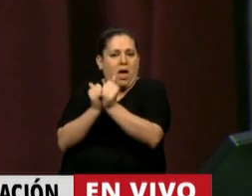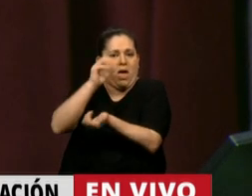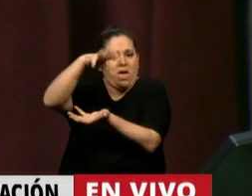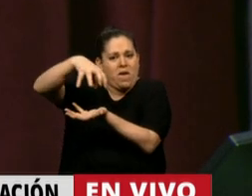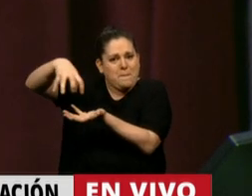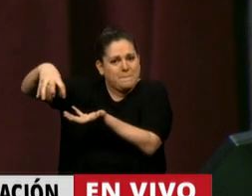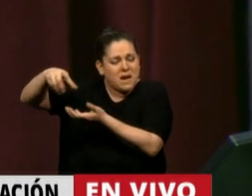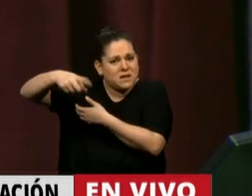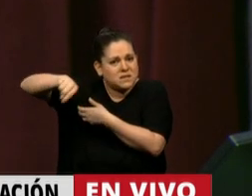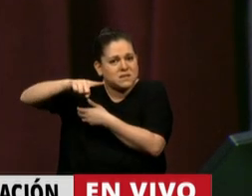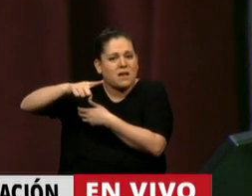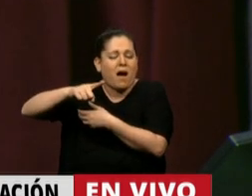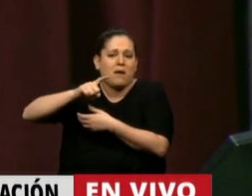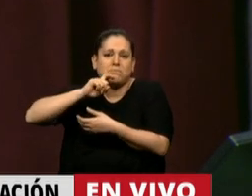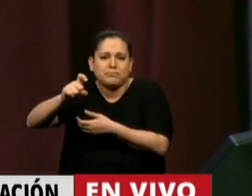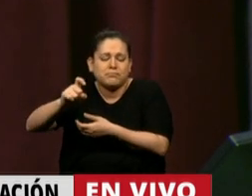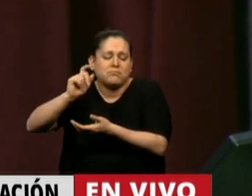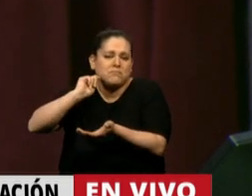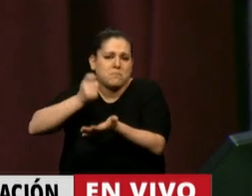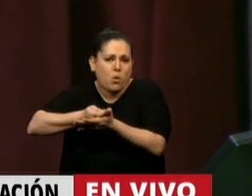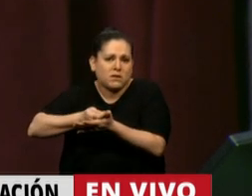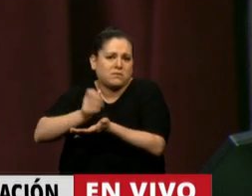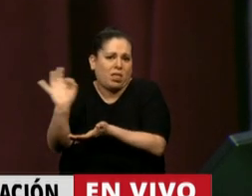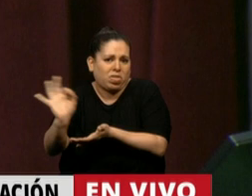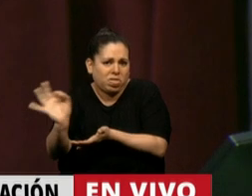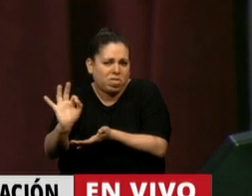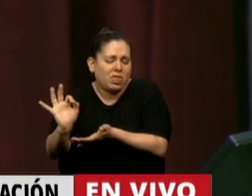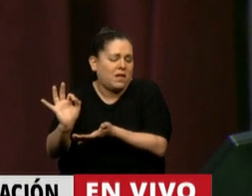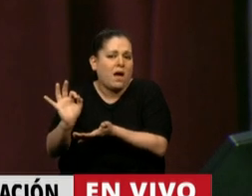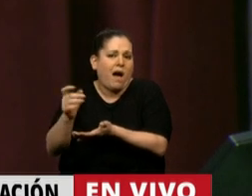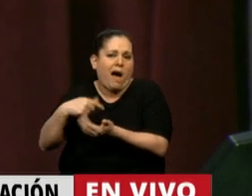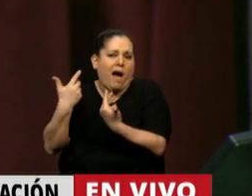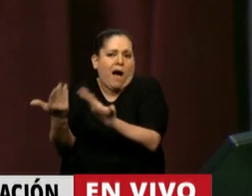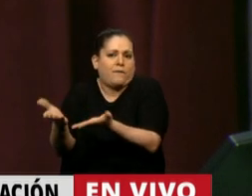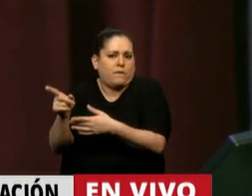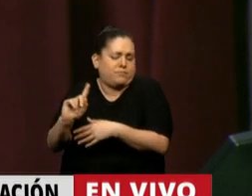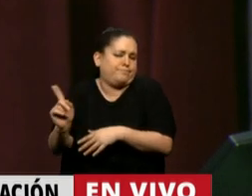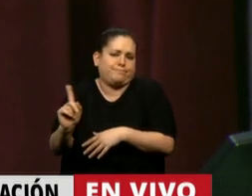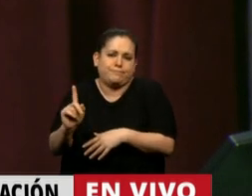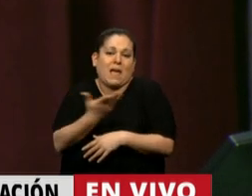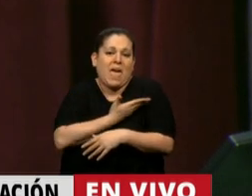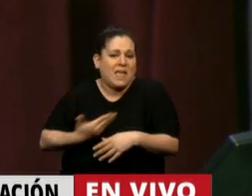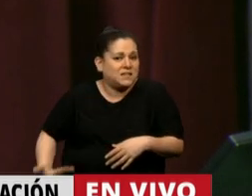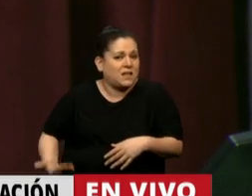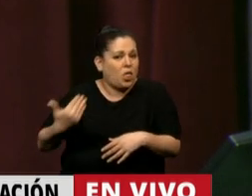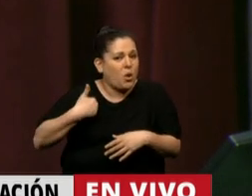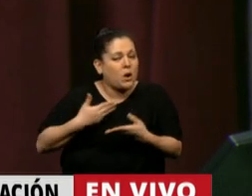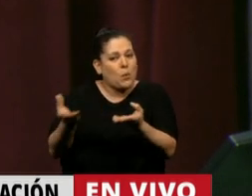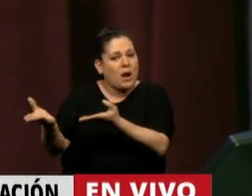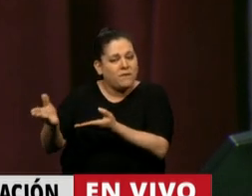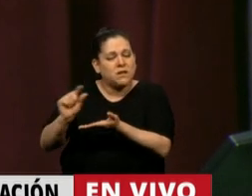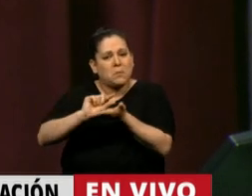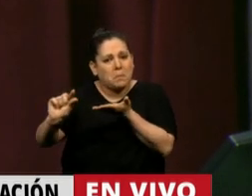empresas que evaden o eluden obligaciones Con el fisco argentino que el estado argentino no diera ni beneficios